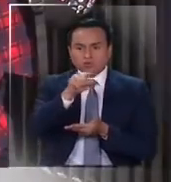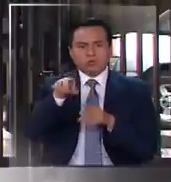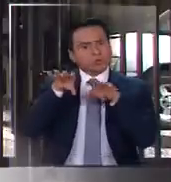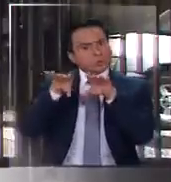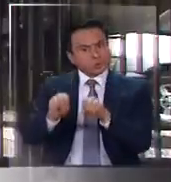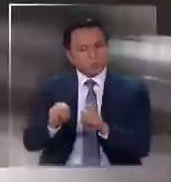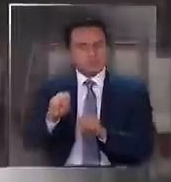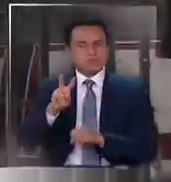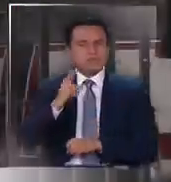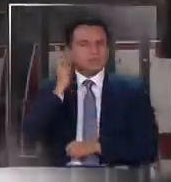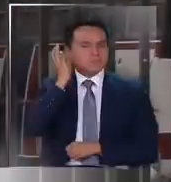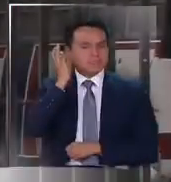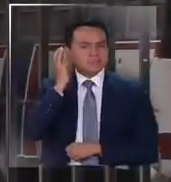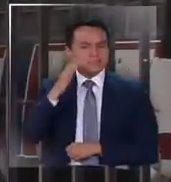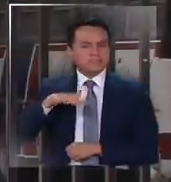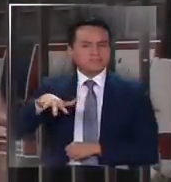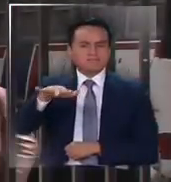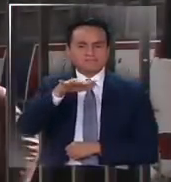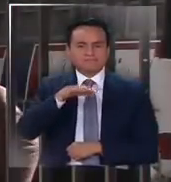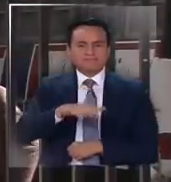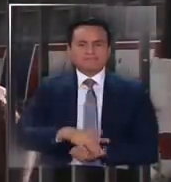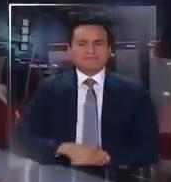en tomas feministas.